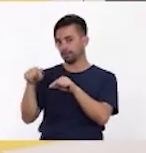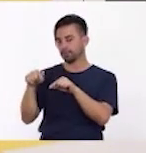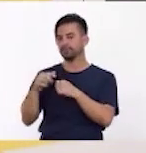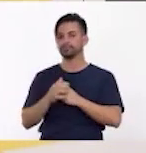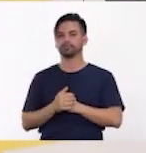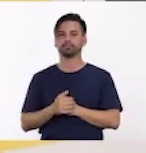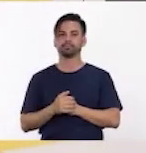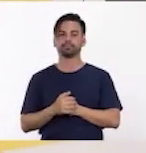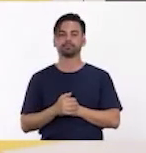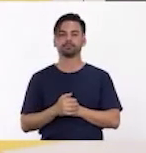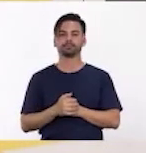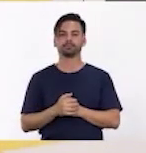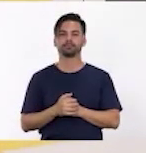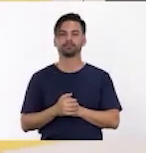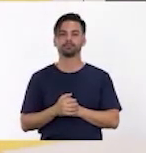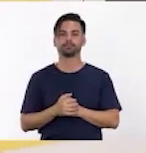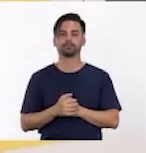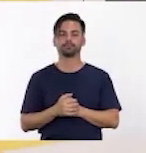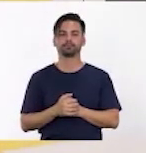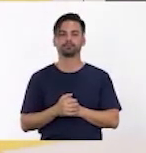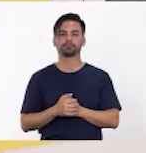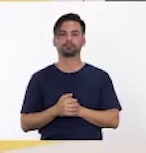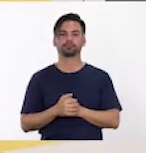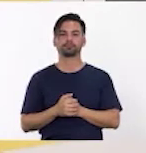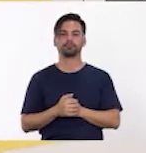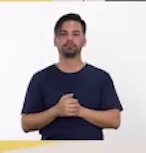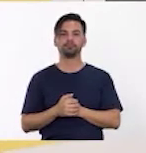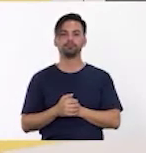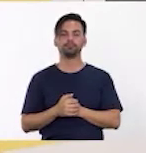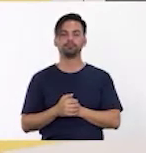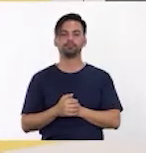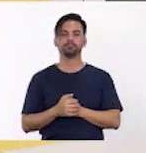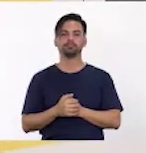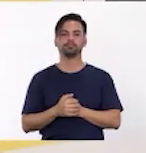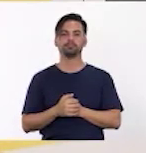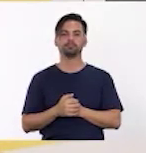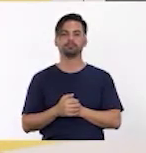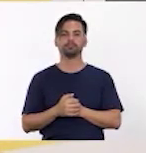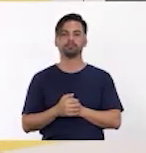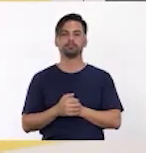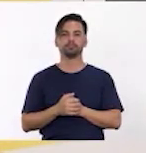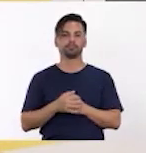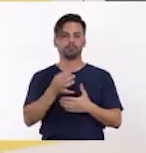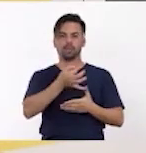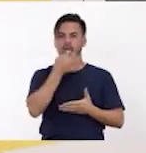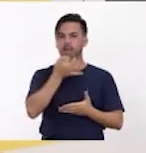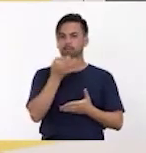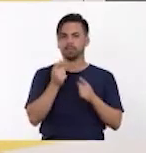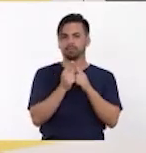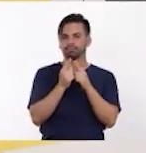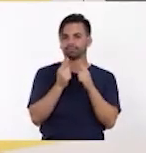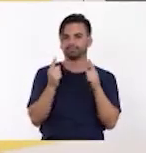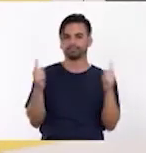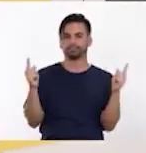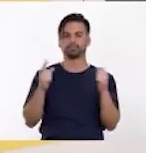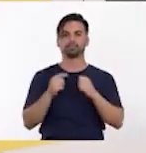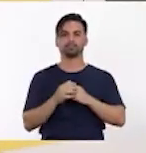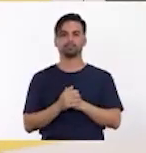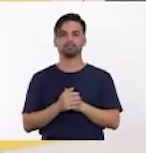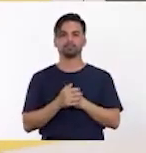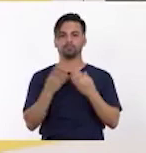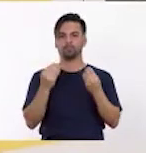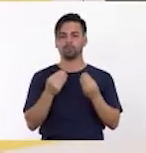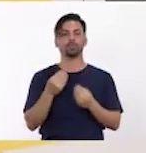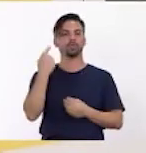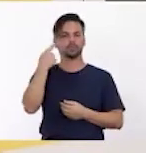y debe, por lo tanto, tratar de hacer referencia a ella y plantearlo con fuerza. A nivel